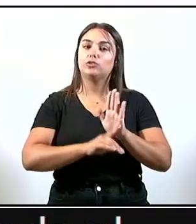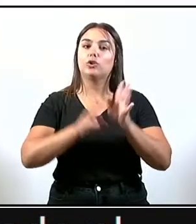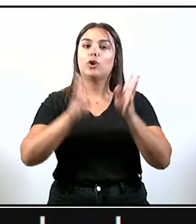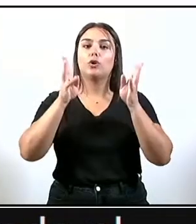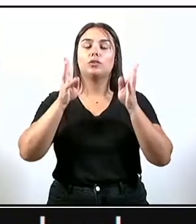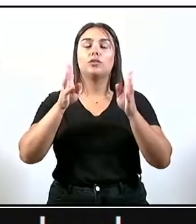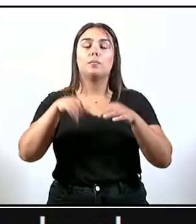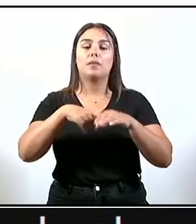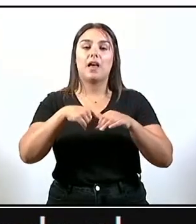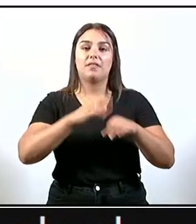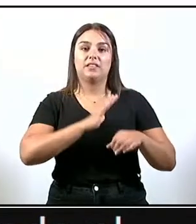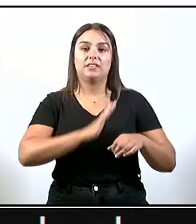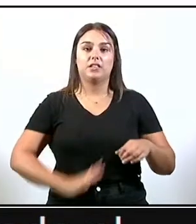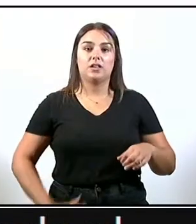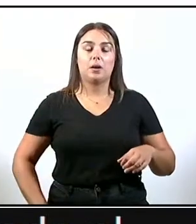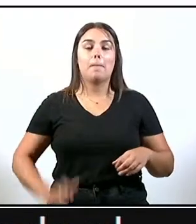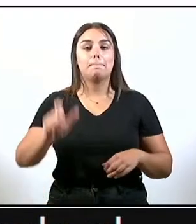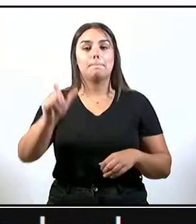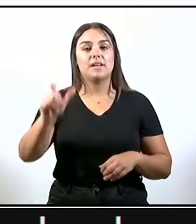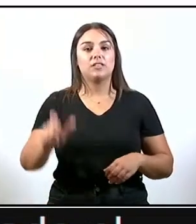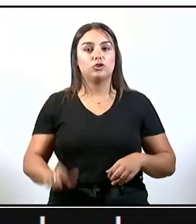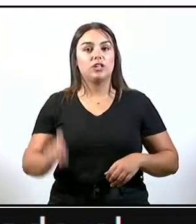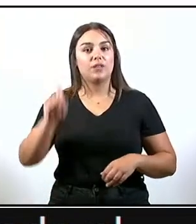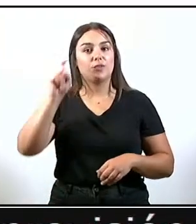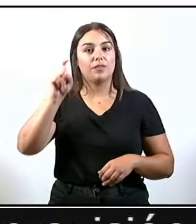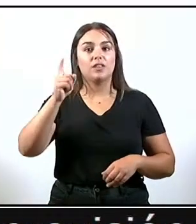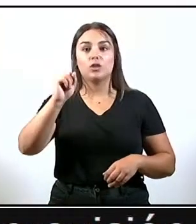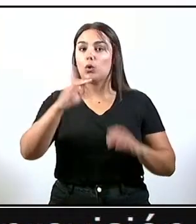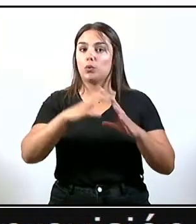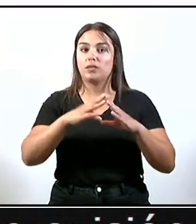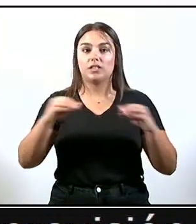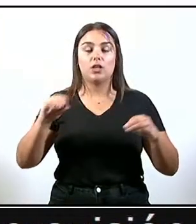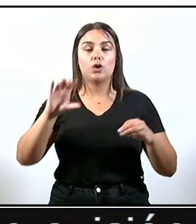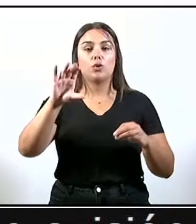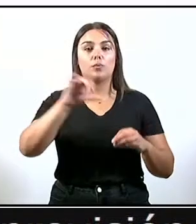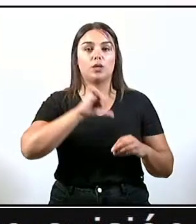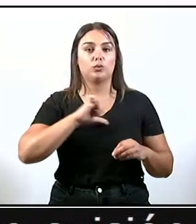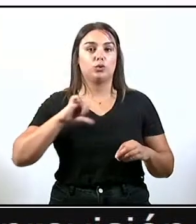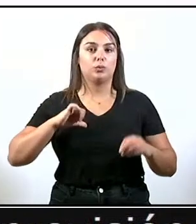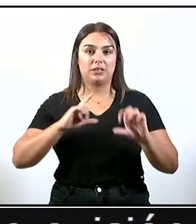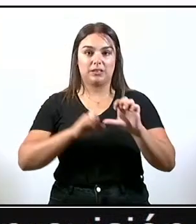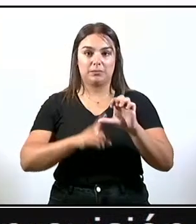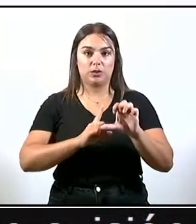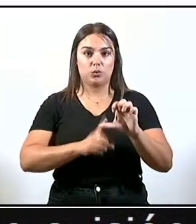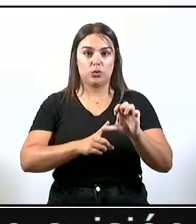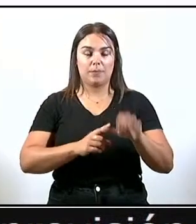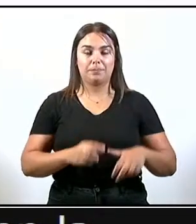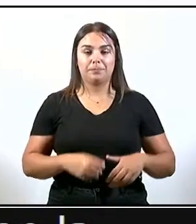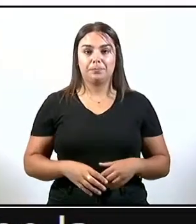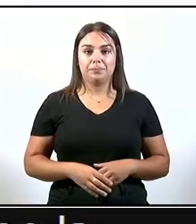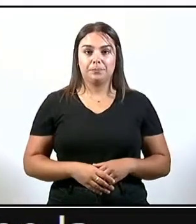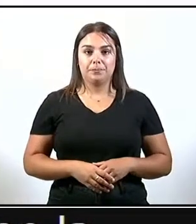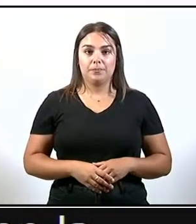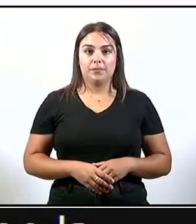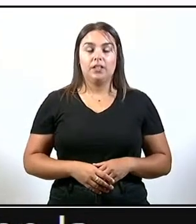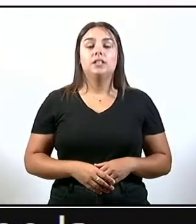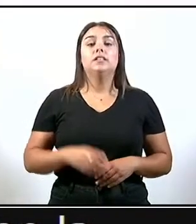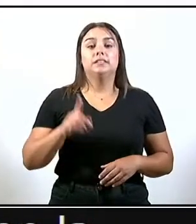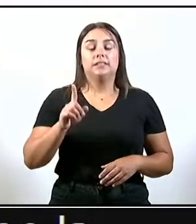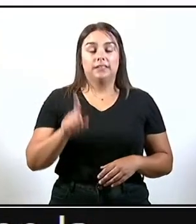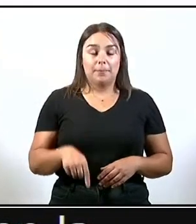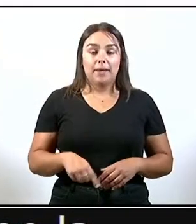puestos de trabajo de personal docente no universitario en la Comunidad Autónoma de Extremadura. Y, al mismo